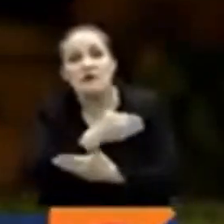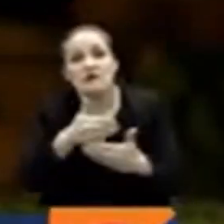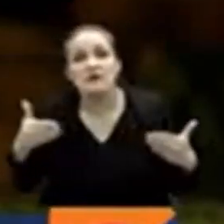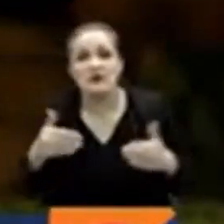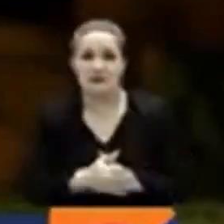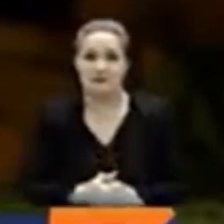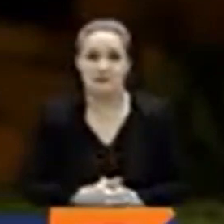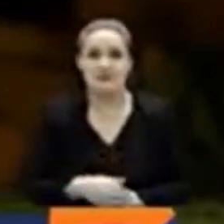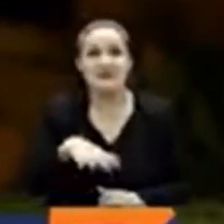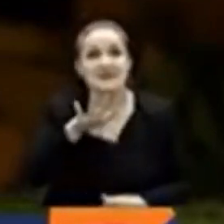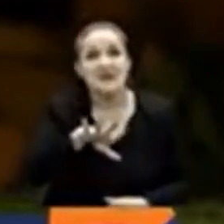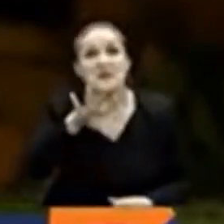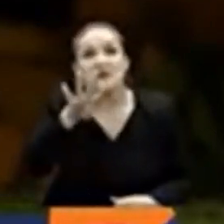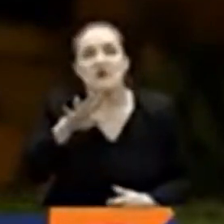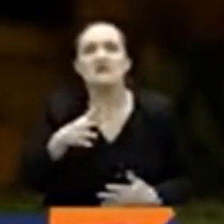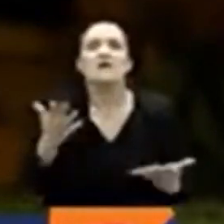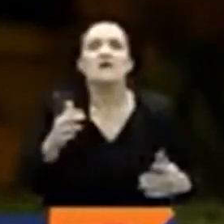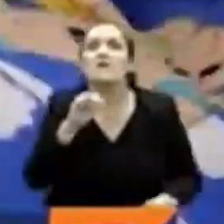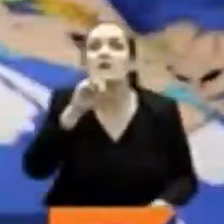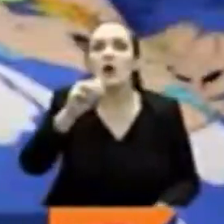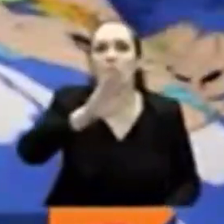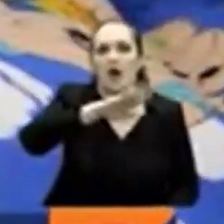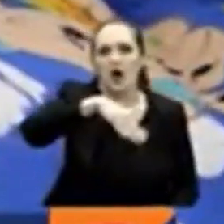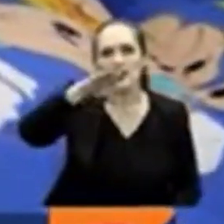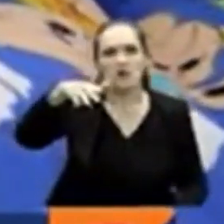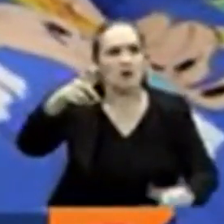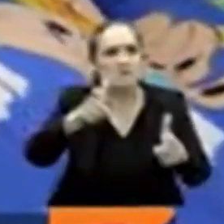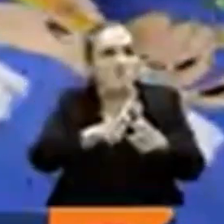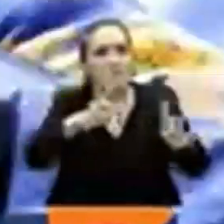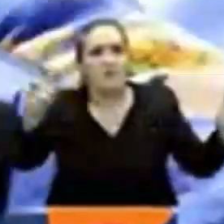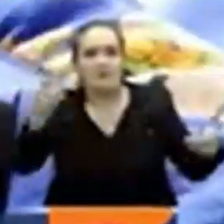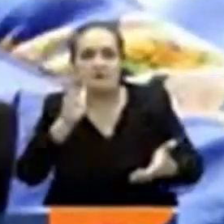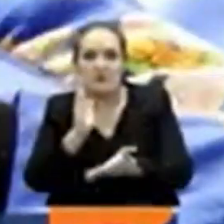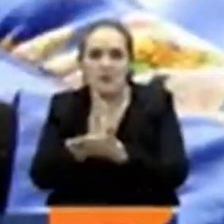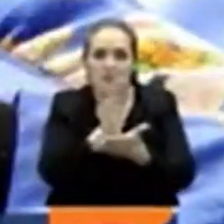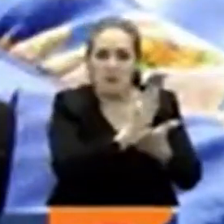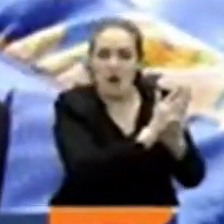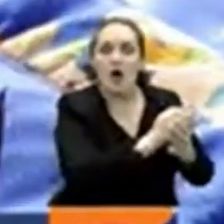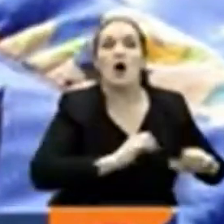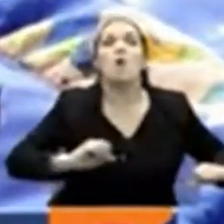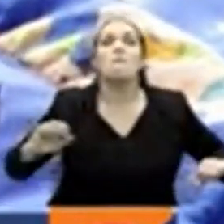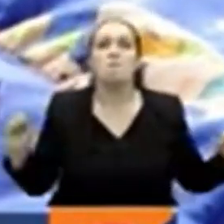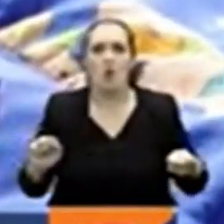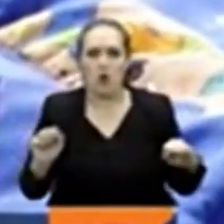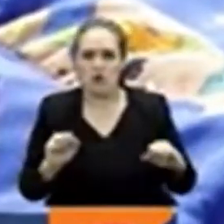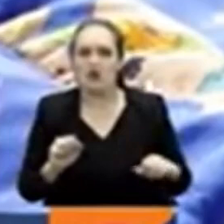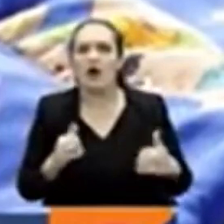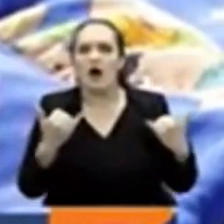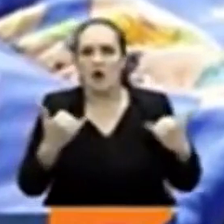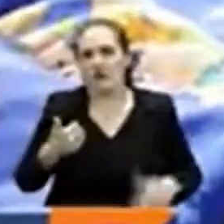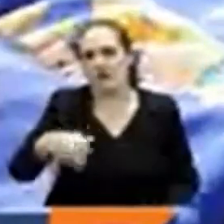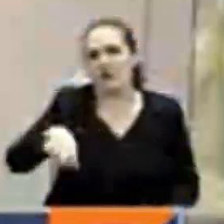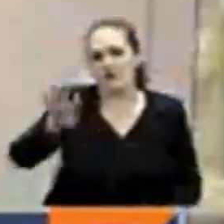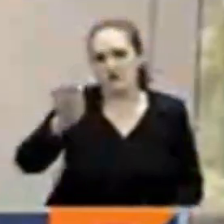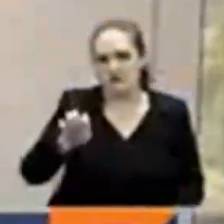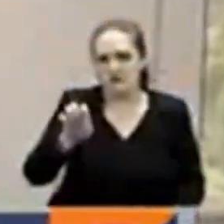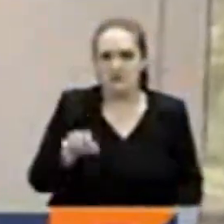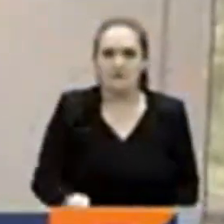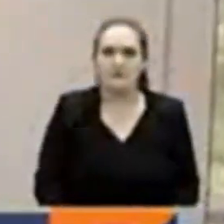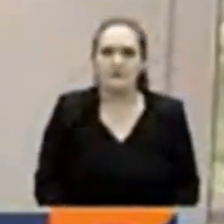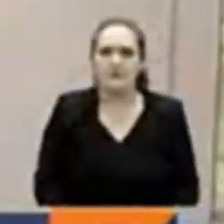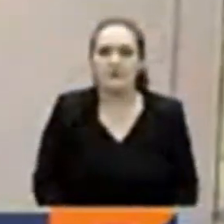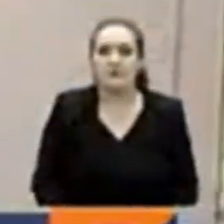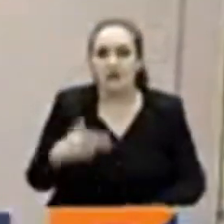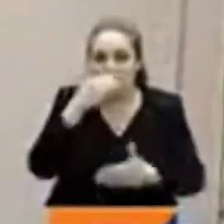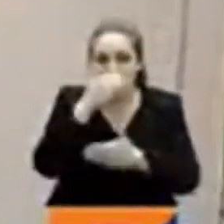con pólvora. Antioquia es el departamento con el mayor número de casos, mientras que Bogotá registra hasta el momento 19 casos. 3